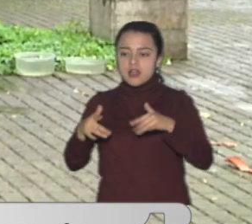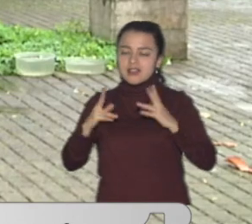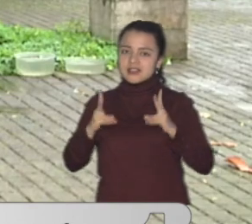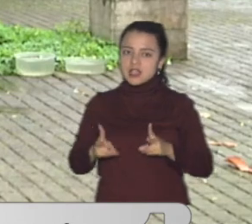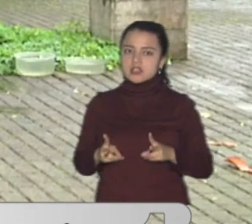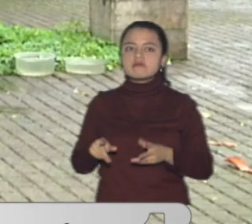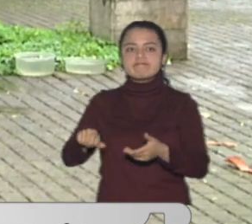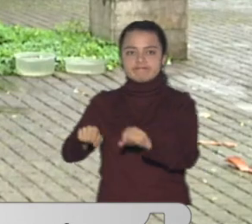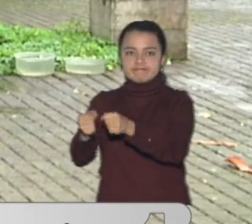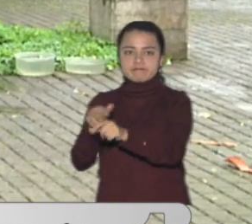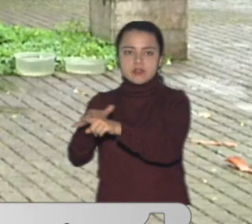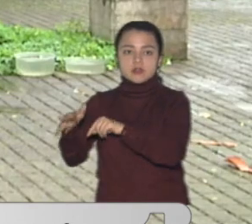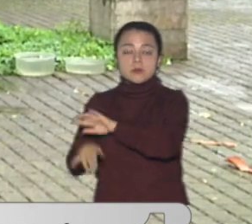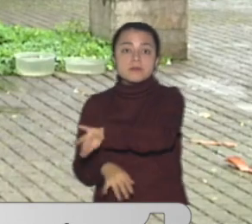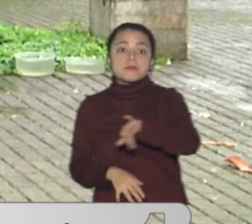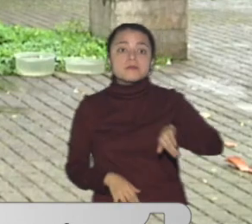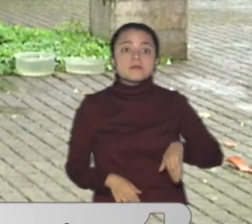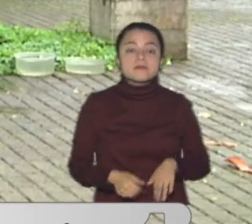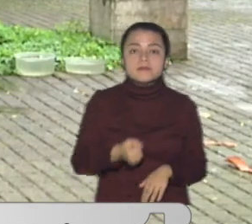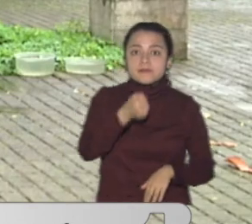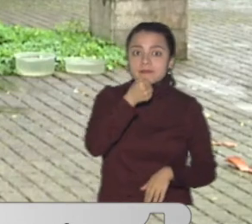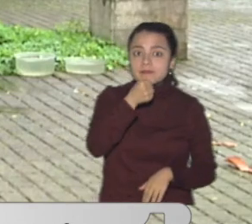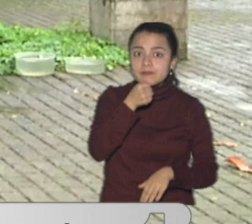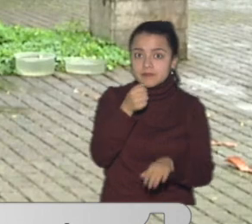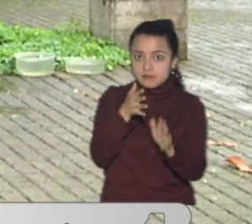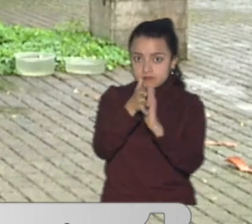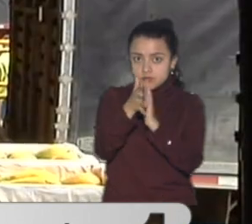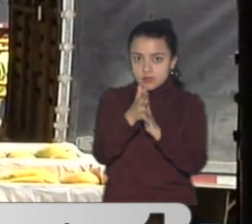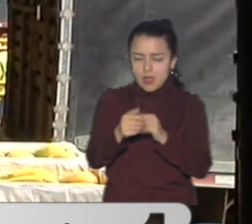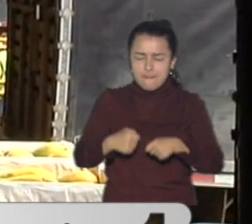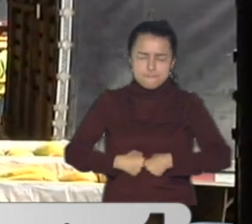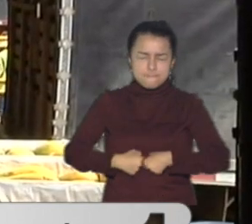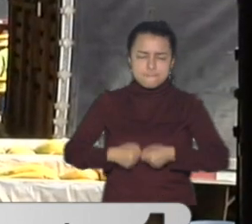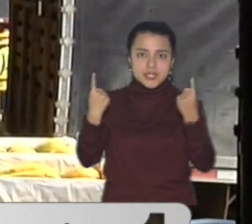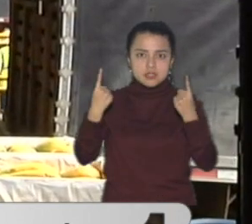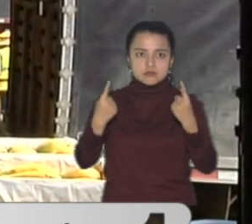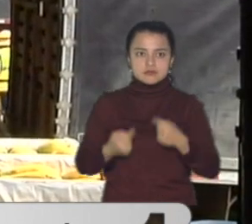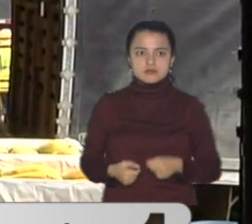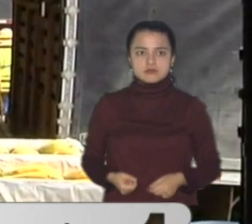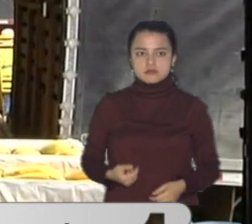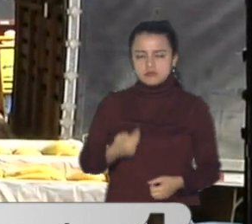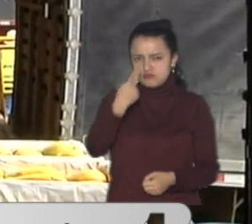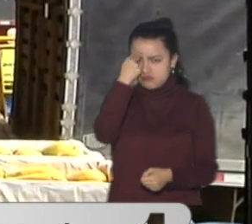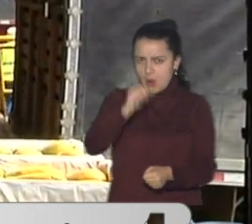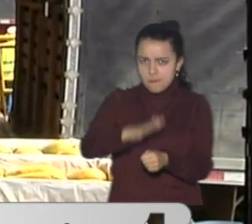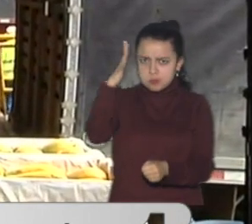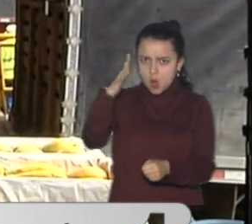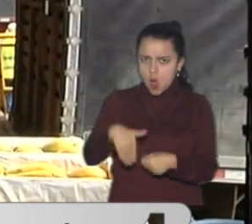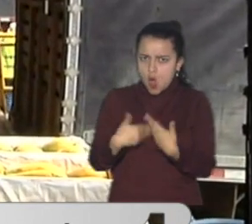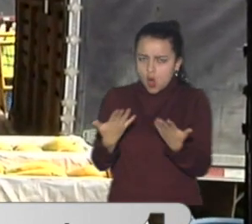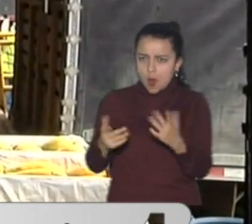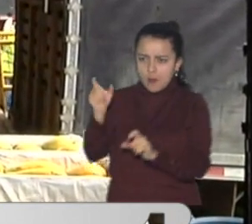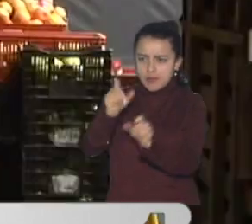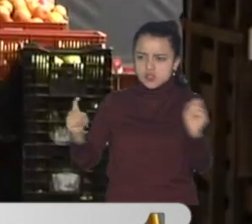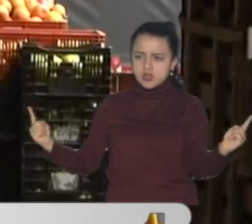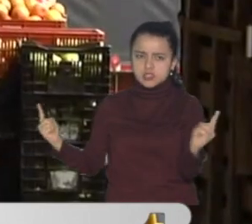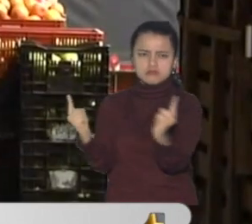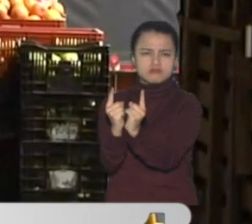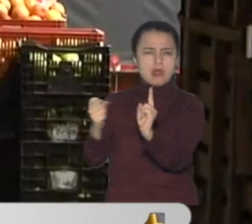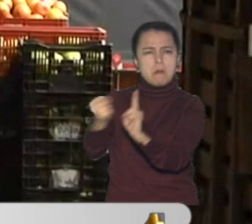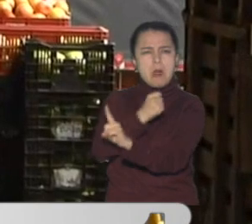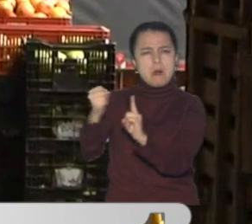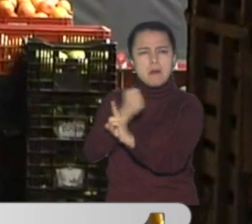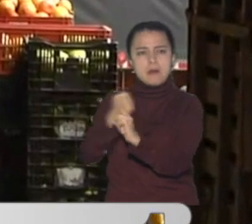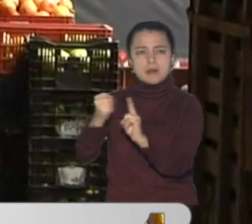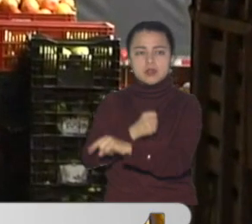desenlace tuvo una discusión, un caso de intolerancia en la central mayorista. Este es el momento en el que un hecho de intolerancia terminó en